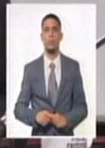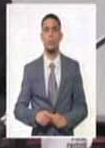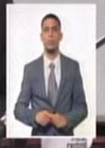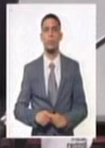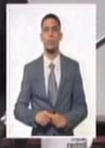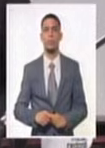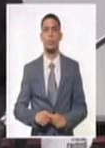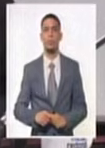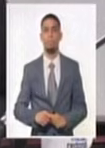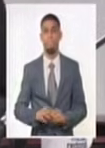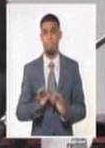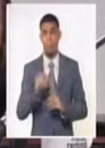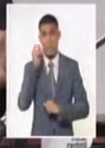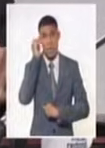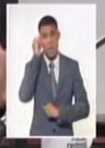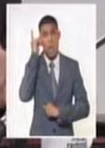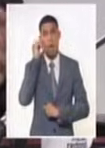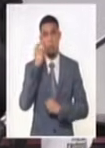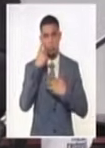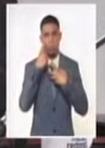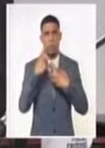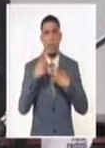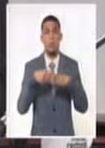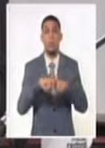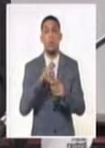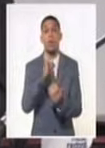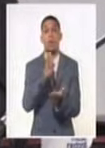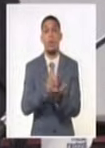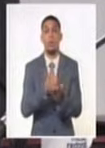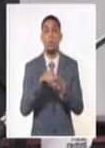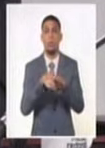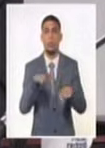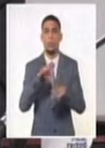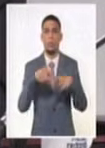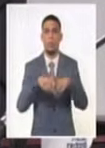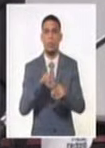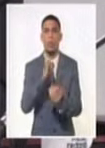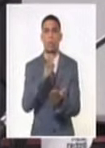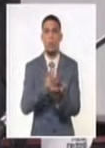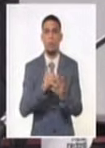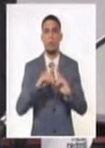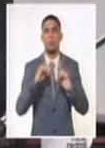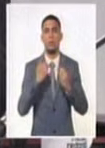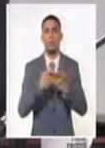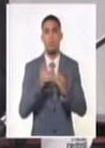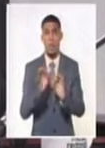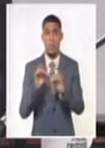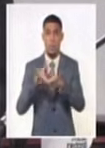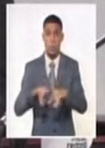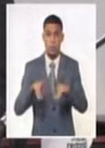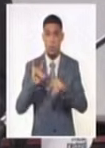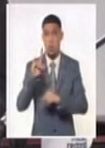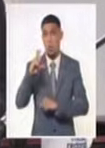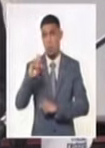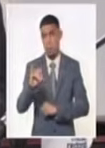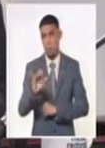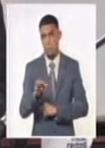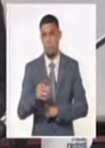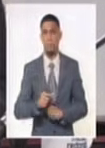Bueno, una iniciativa que une la educación superior con la educación general en la UCI, una particularidad